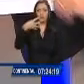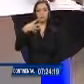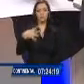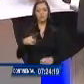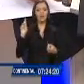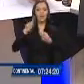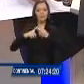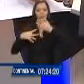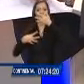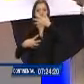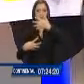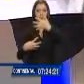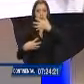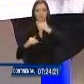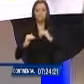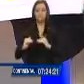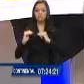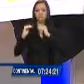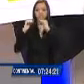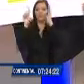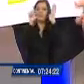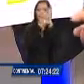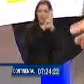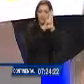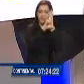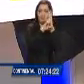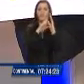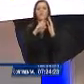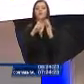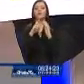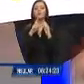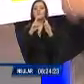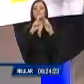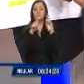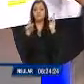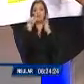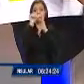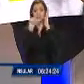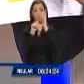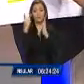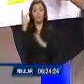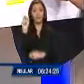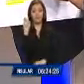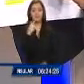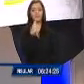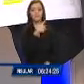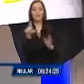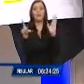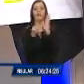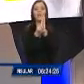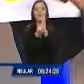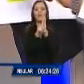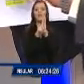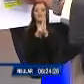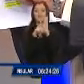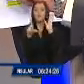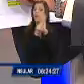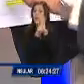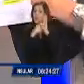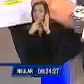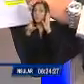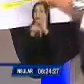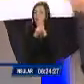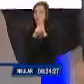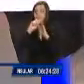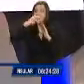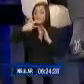normas. Las leyes orgánicas, el artículo 20 al que hice referencia, es ley orgánica, Código de la Democracia. Están en tercer